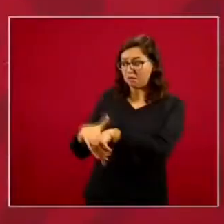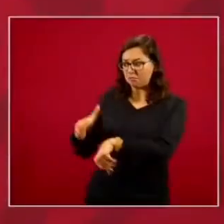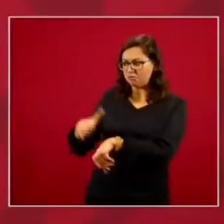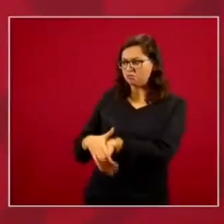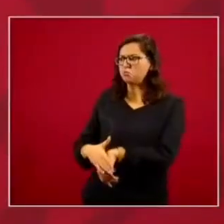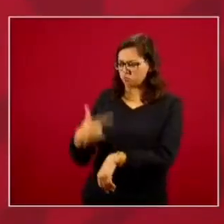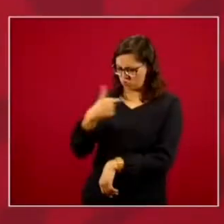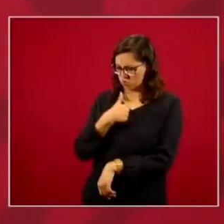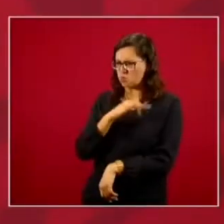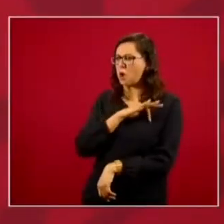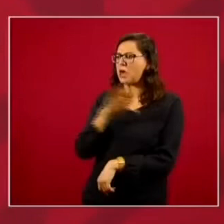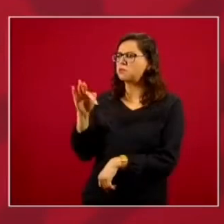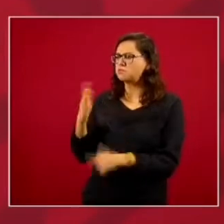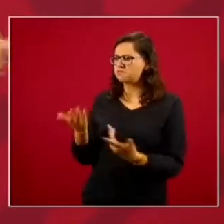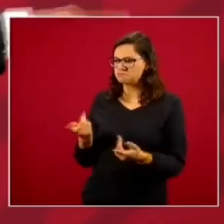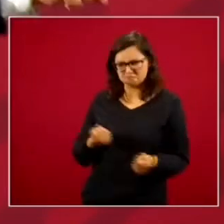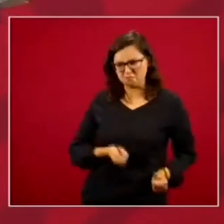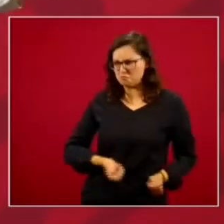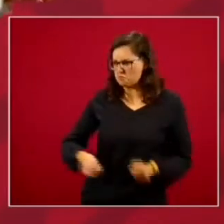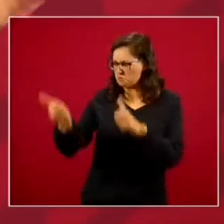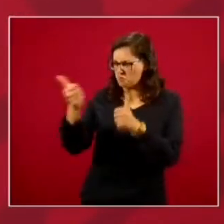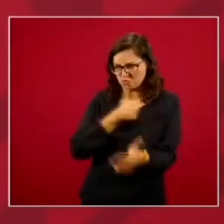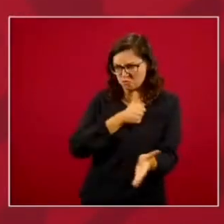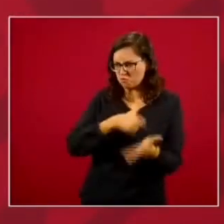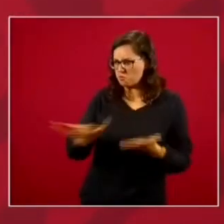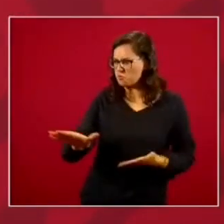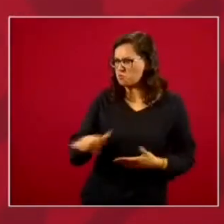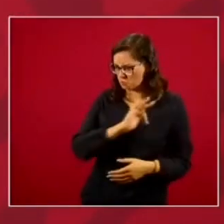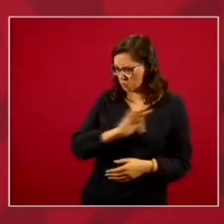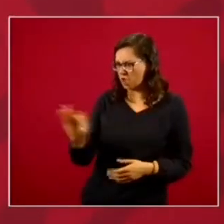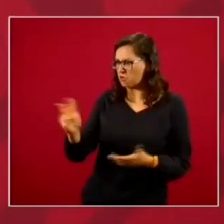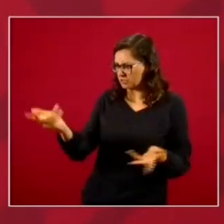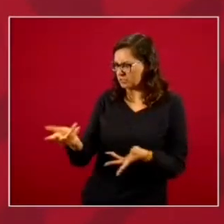que él se encargaba de desalojarlos,